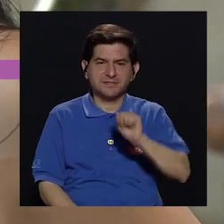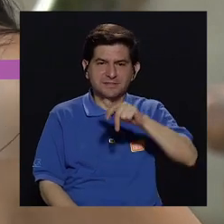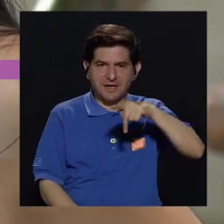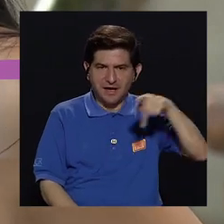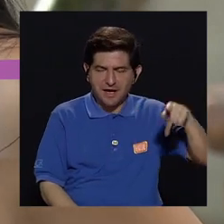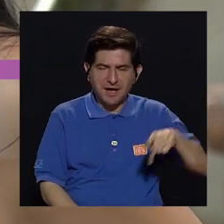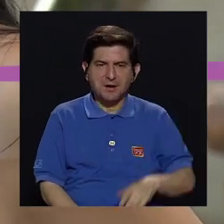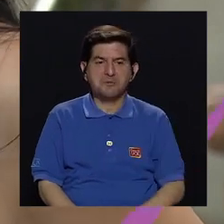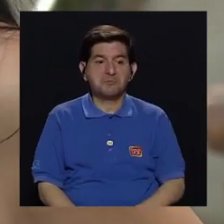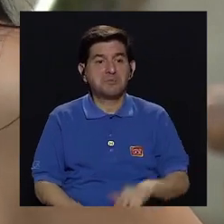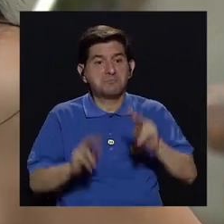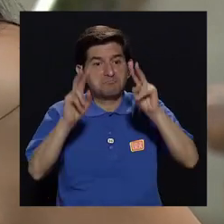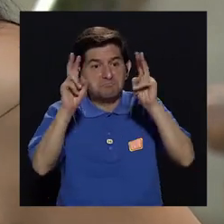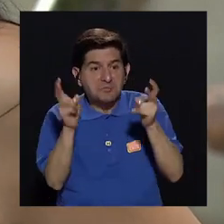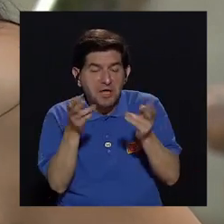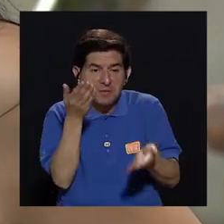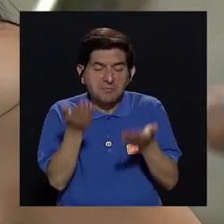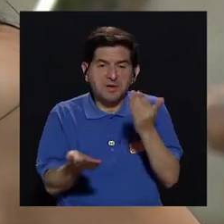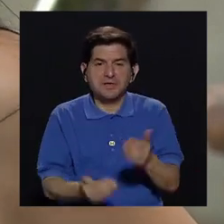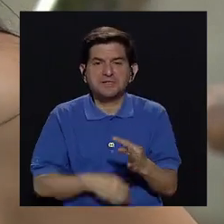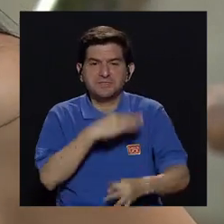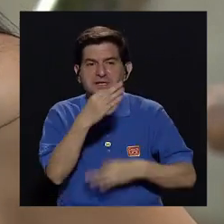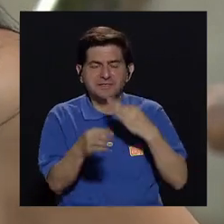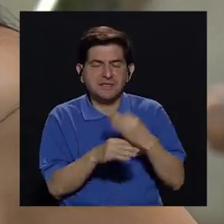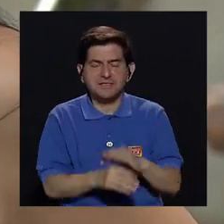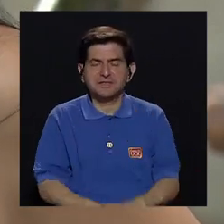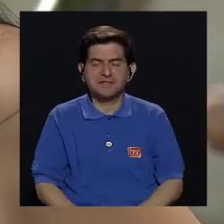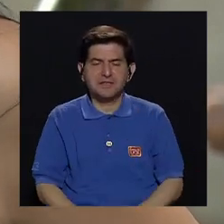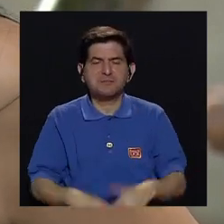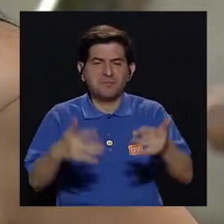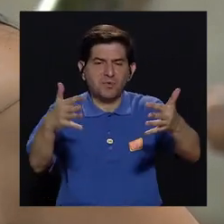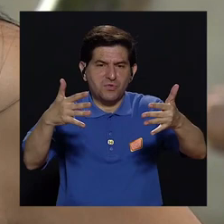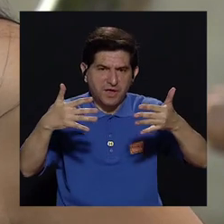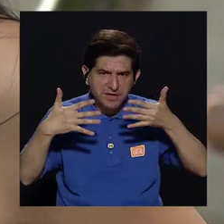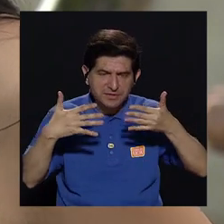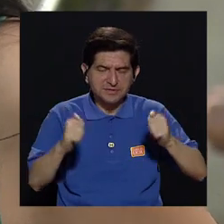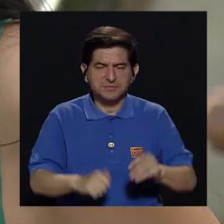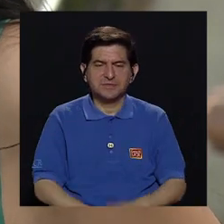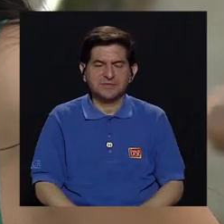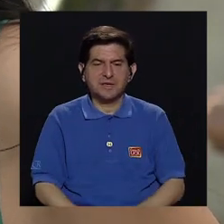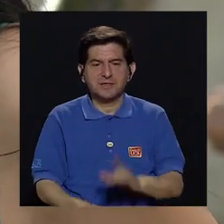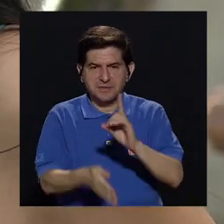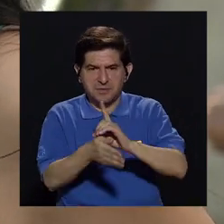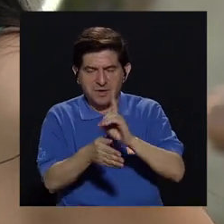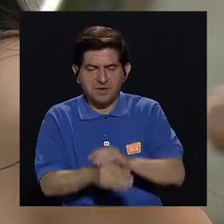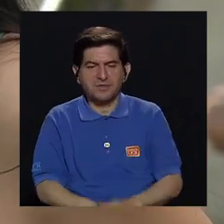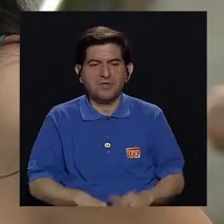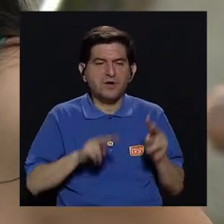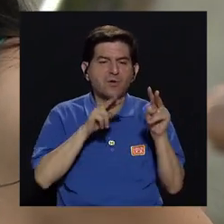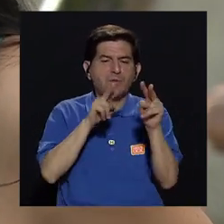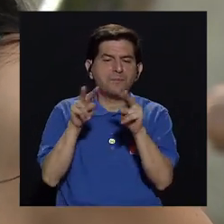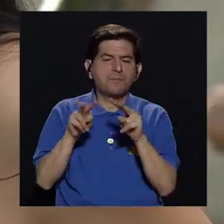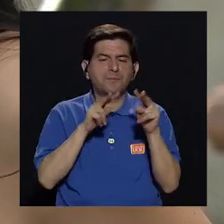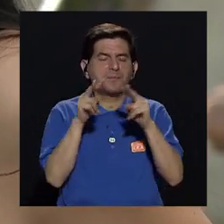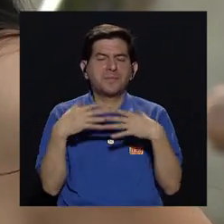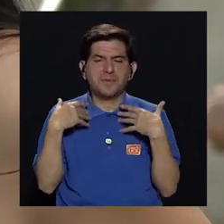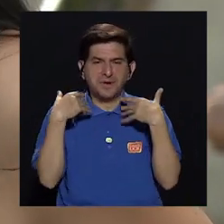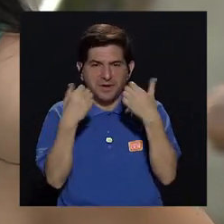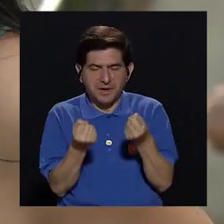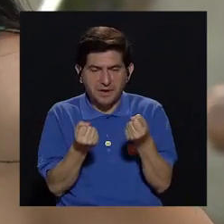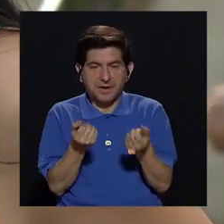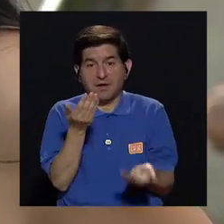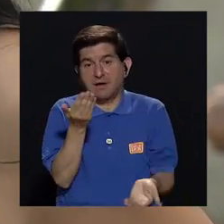aplicación podría verse en temas, por ejemplo, de origen clínico, expediente, de vigilancia de la salud,